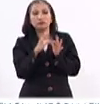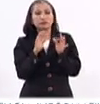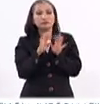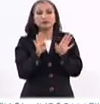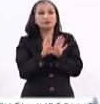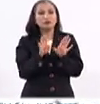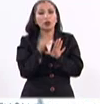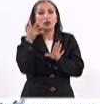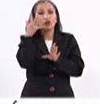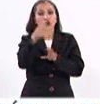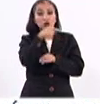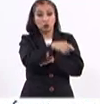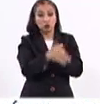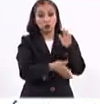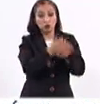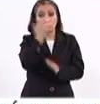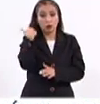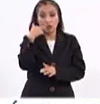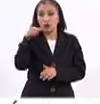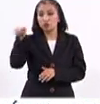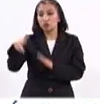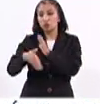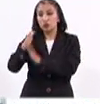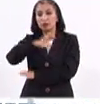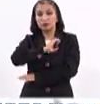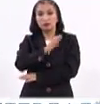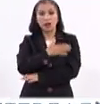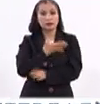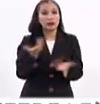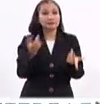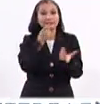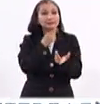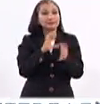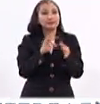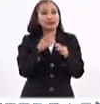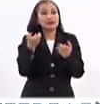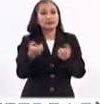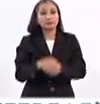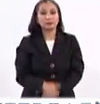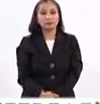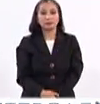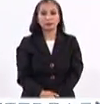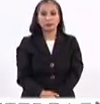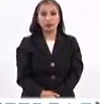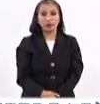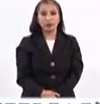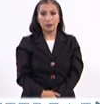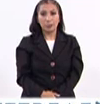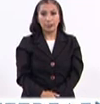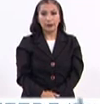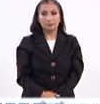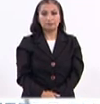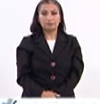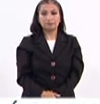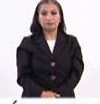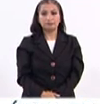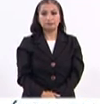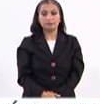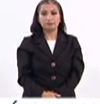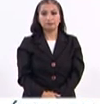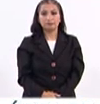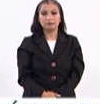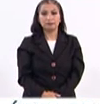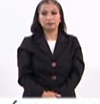poco acerca de este futuro. Tú te vas a ir a Guadalajara, tú a España. Cuéntenos acerca de esto. Bueno, en cuanto